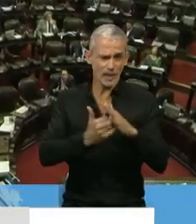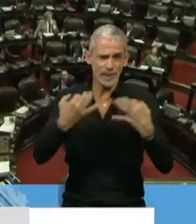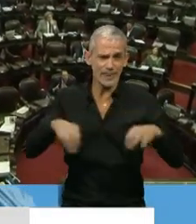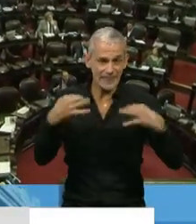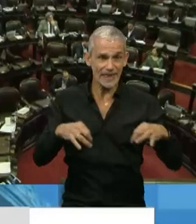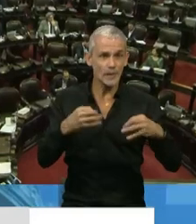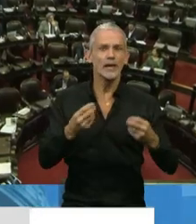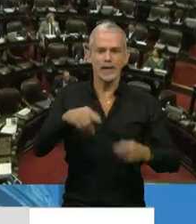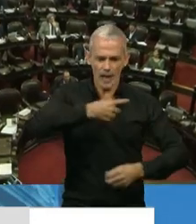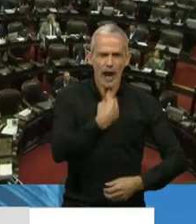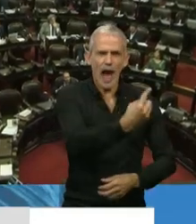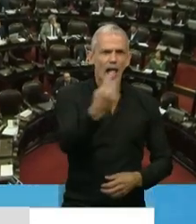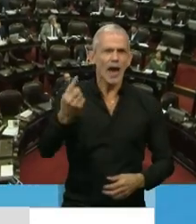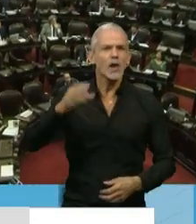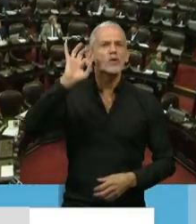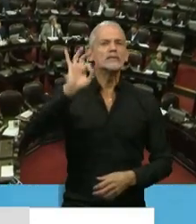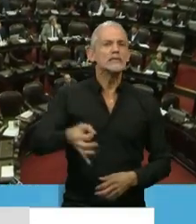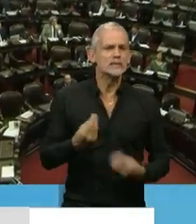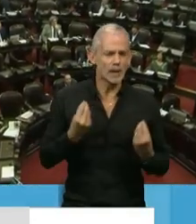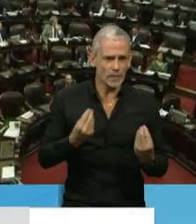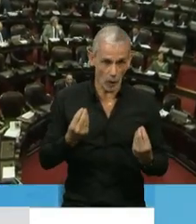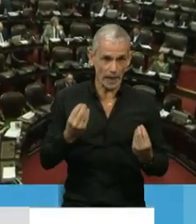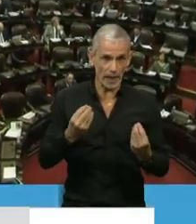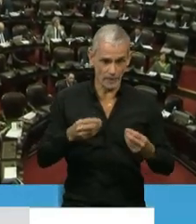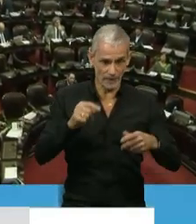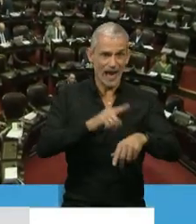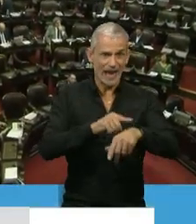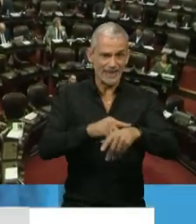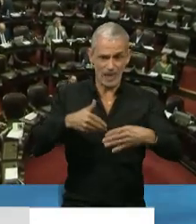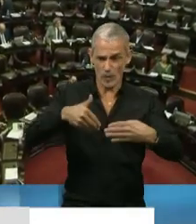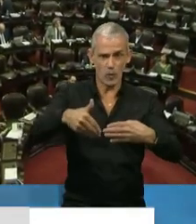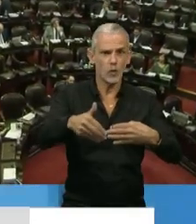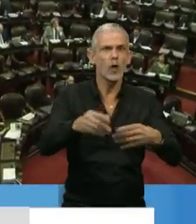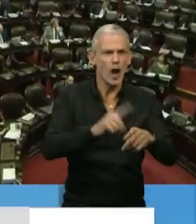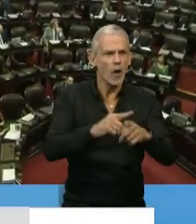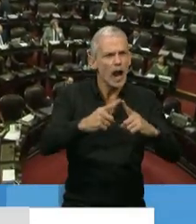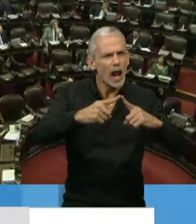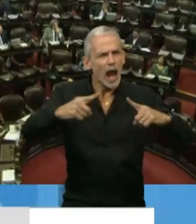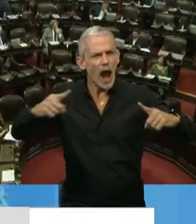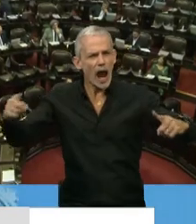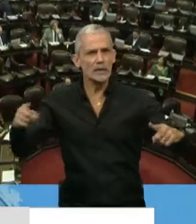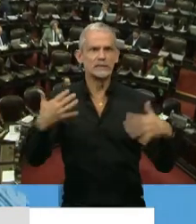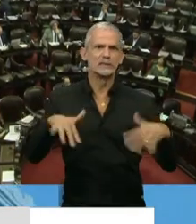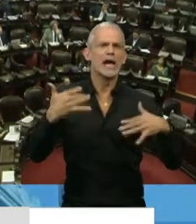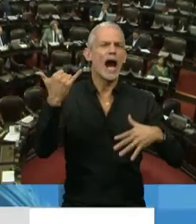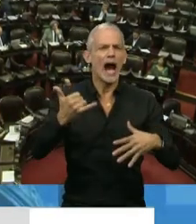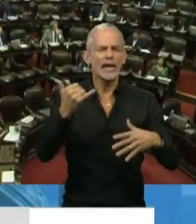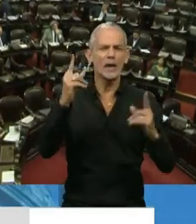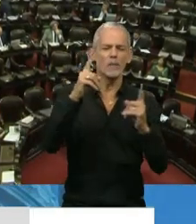que sepamos que nos enfrentamos en el mediano y en el largo plazo a dilemas